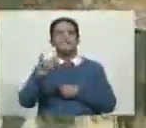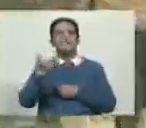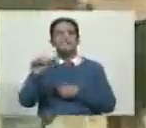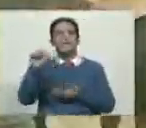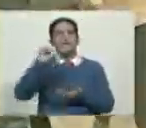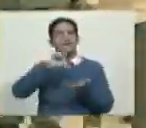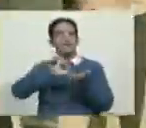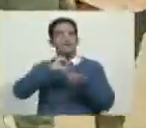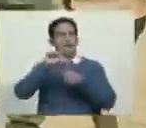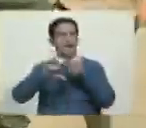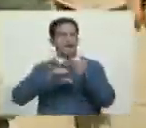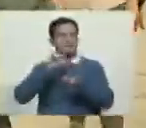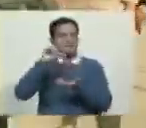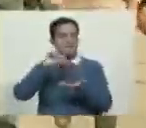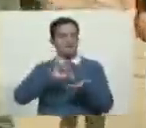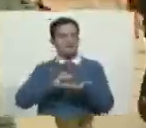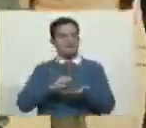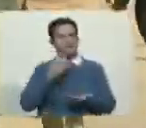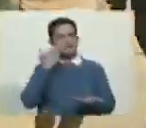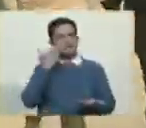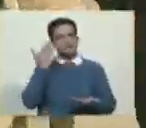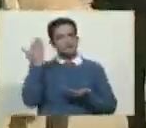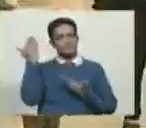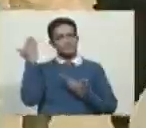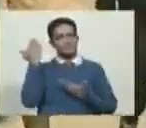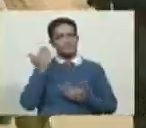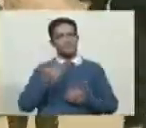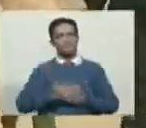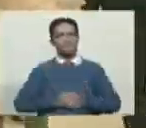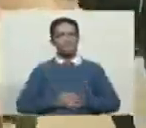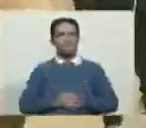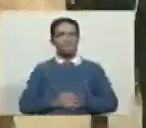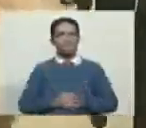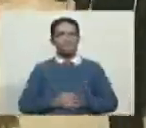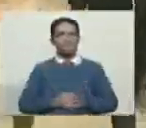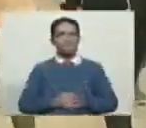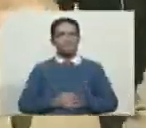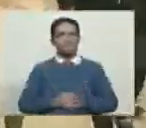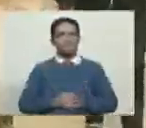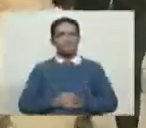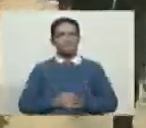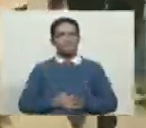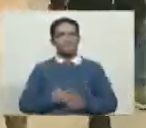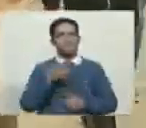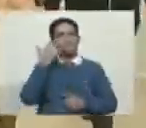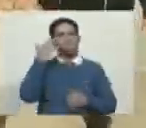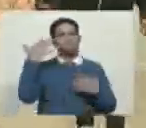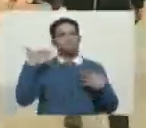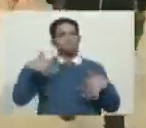del desplazamiento, del recorrido, una gran visual que podemos